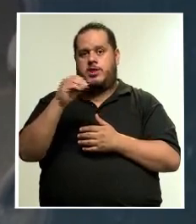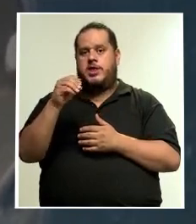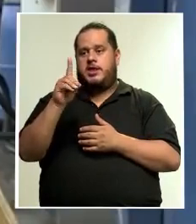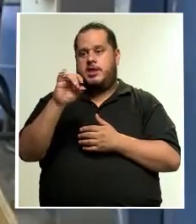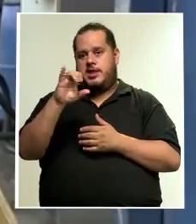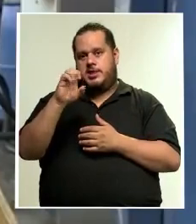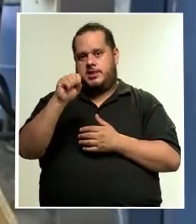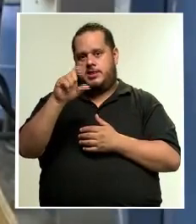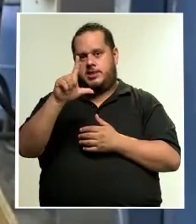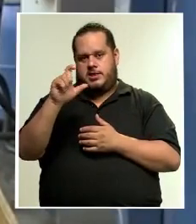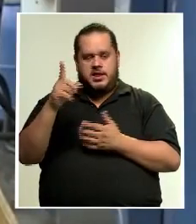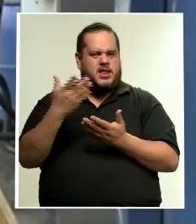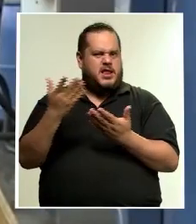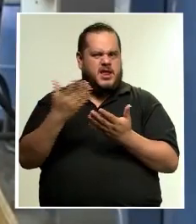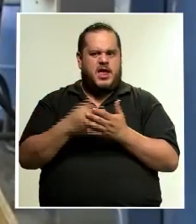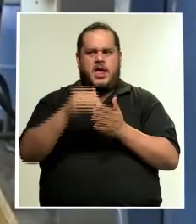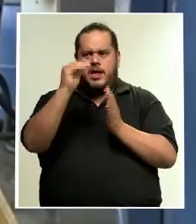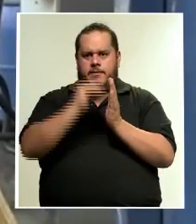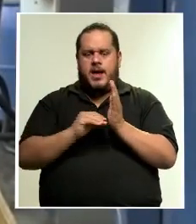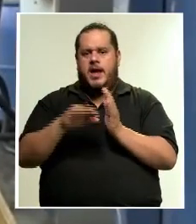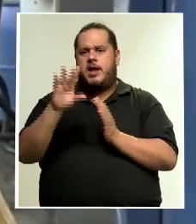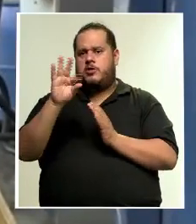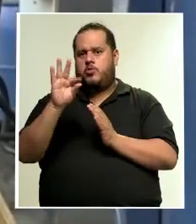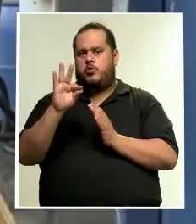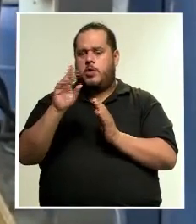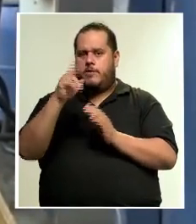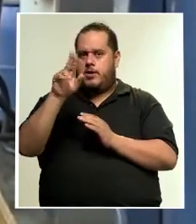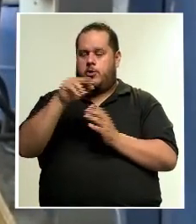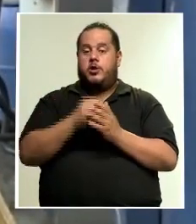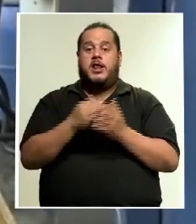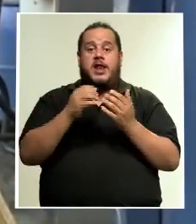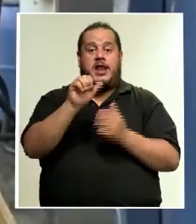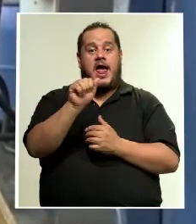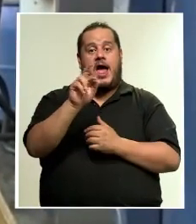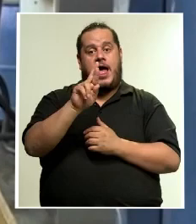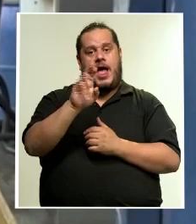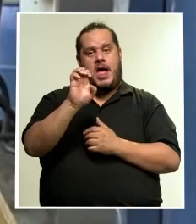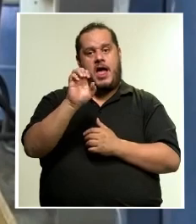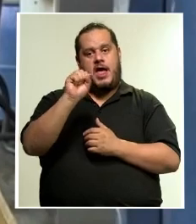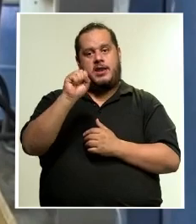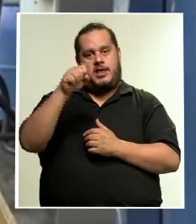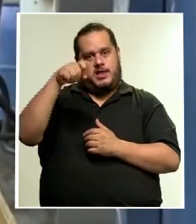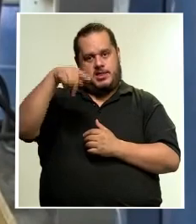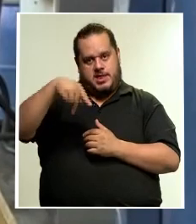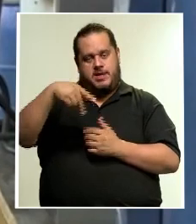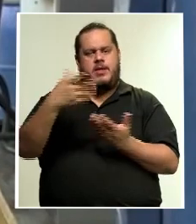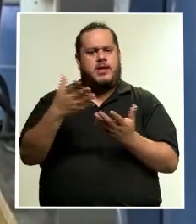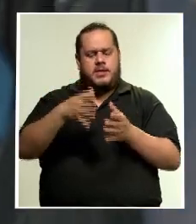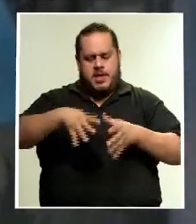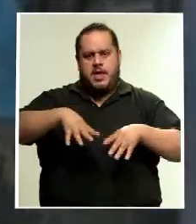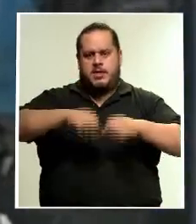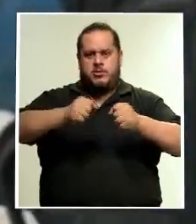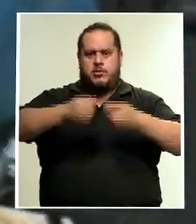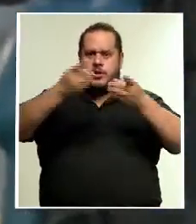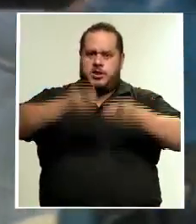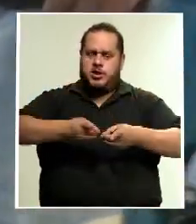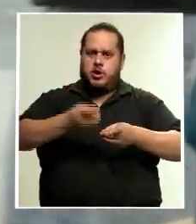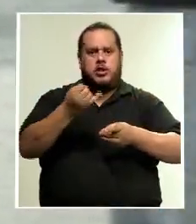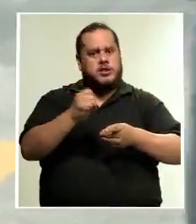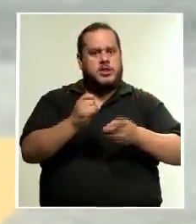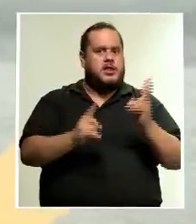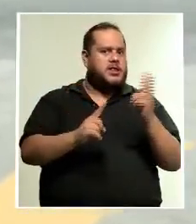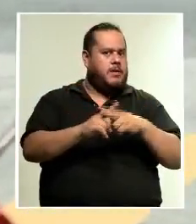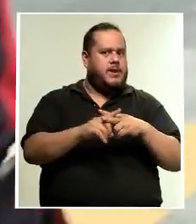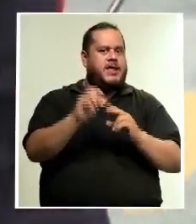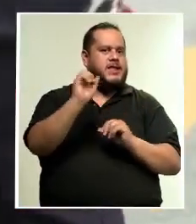colones. Ahora deberá ser la Autoridad Reguladora de los Servicios Públicos, ARECEP, quien tome la decisión final de si se aplica o no